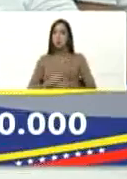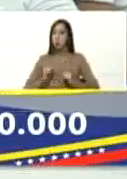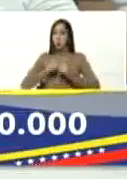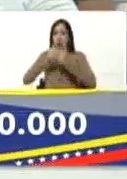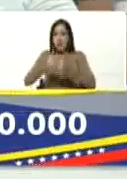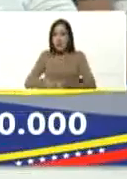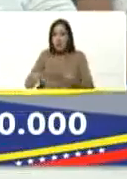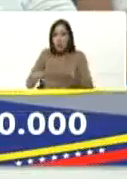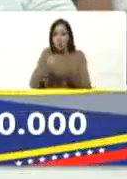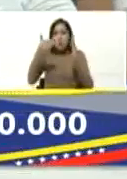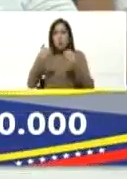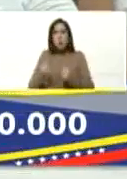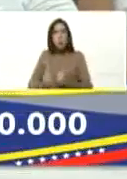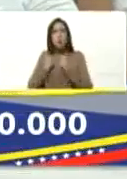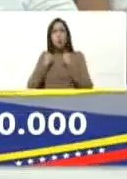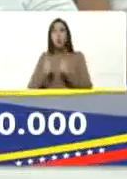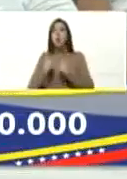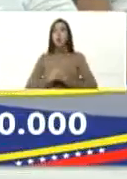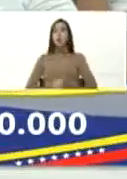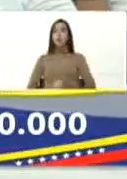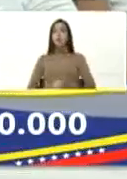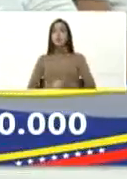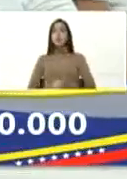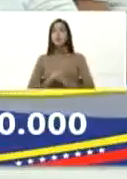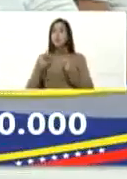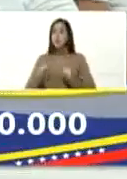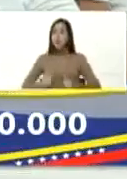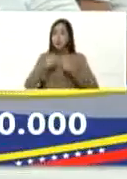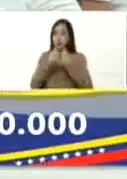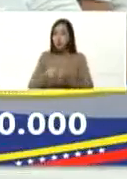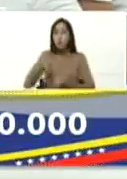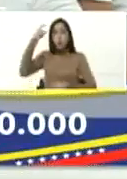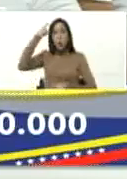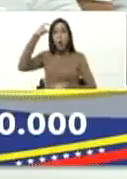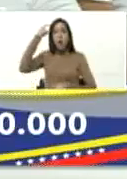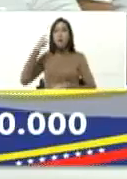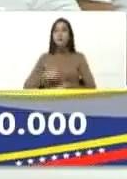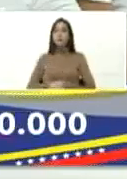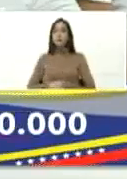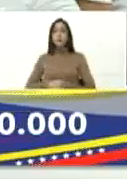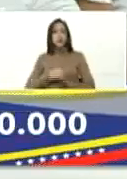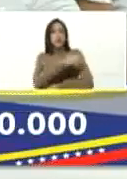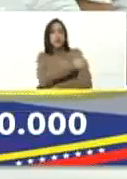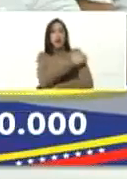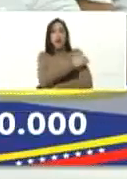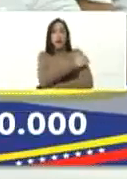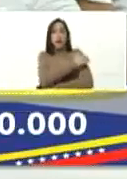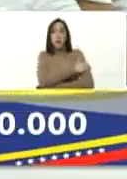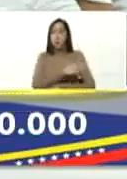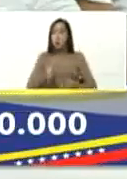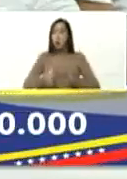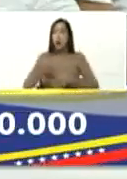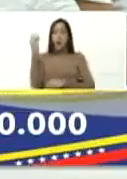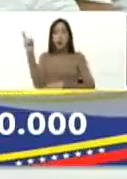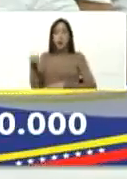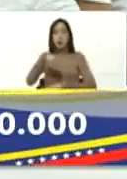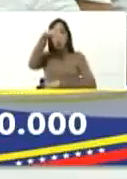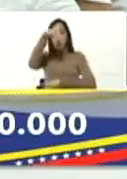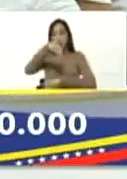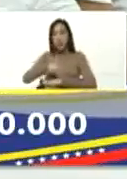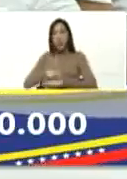esta agresión brutal? Empezó el día que la derecha, la oposición, ganó la Asamblea Nacional,